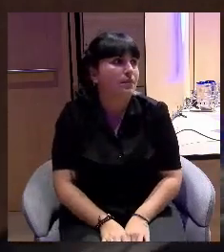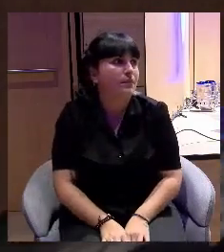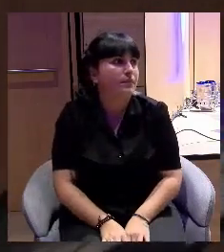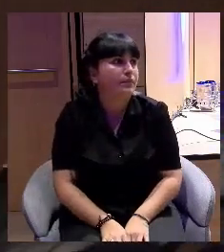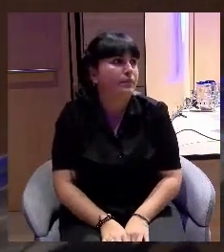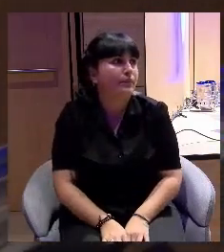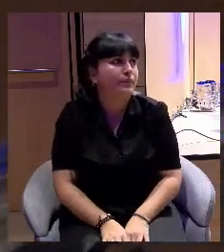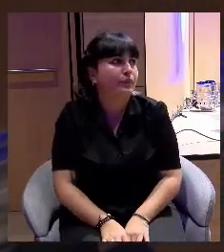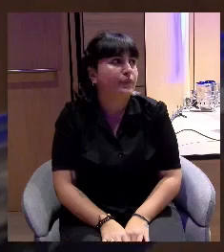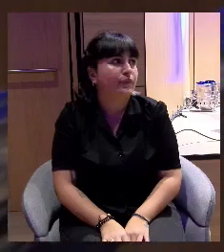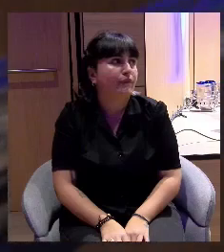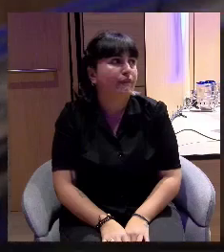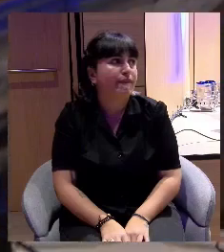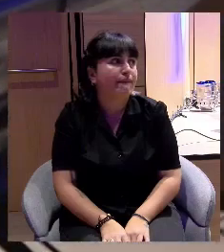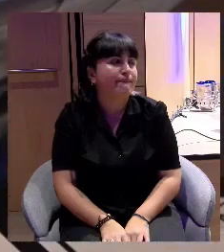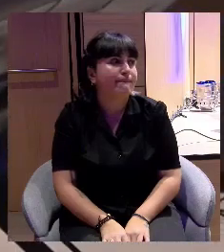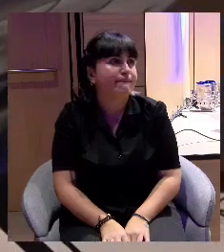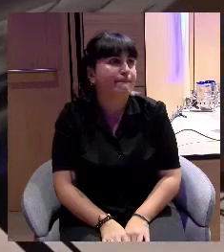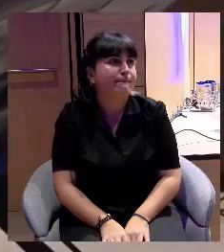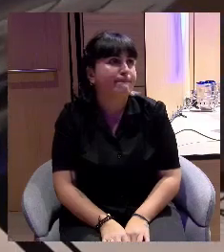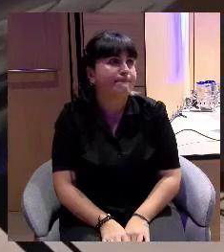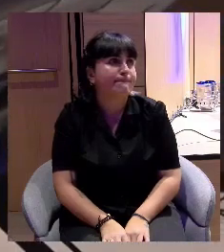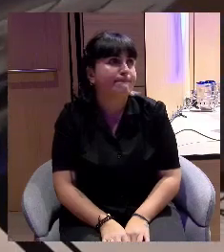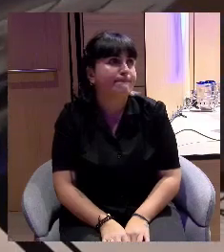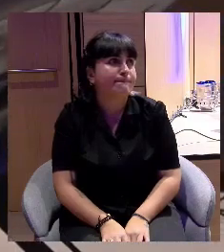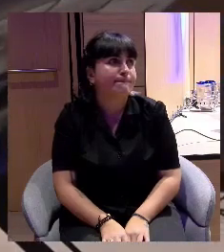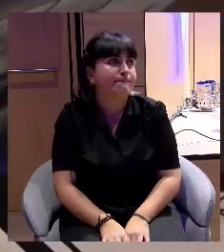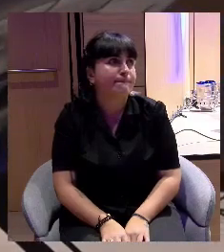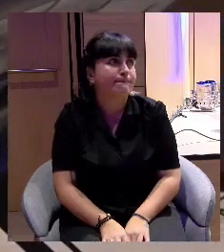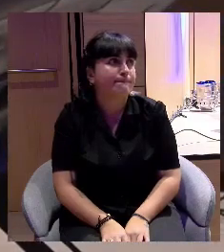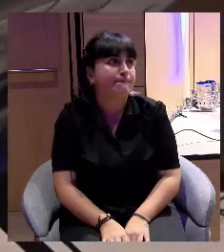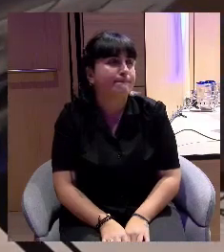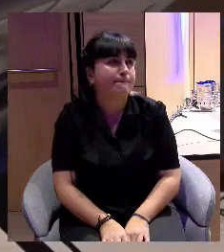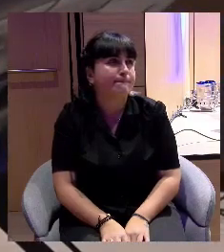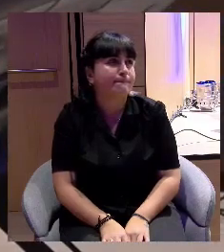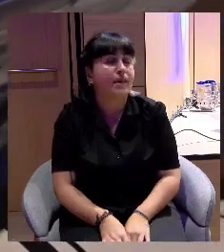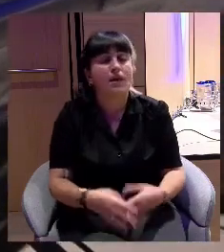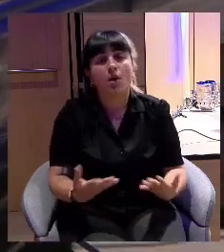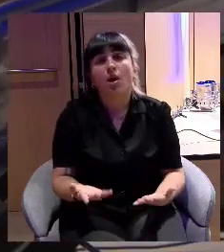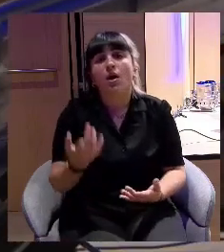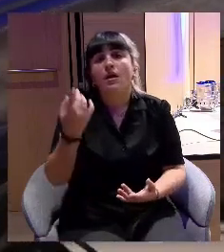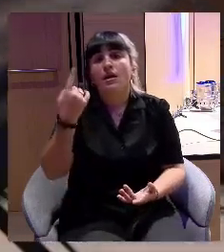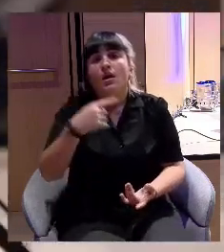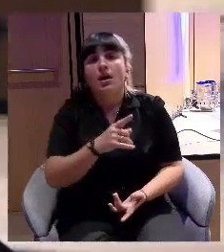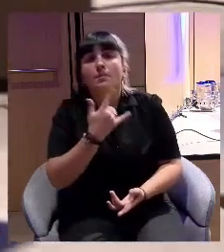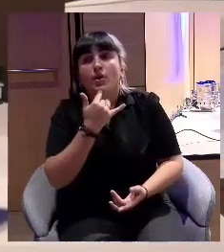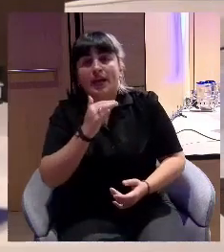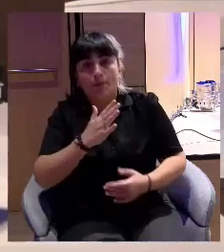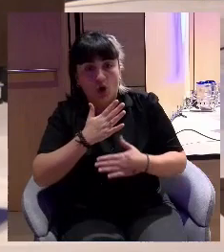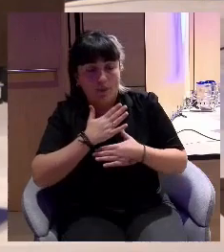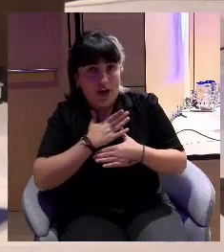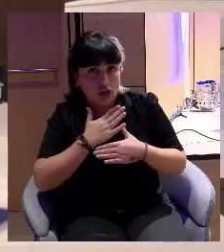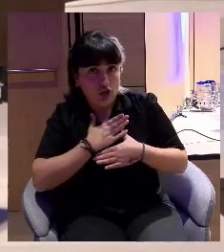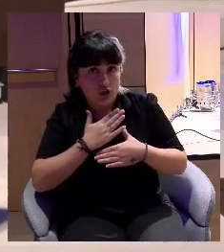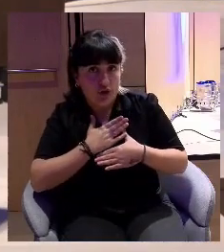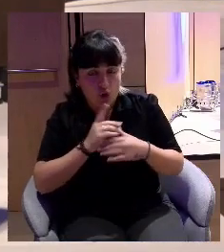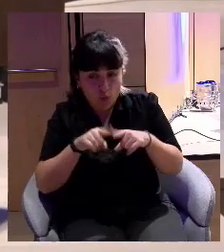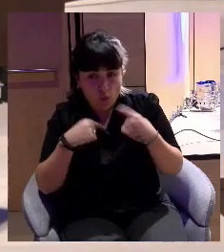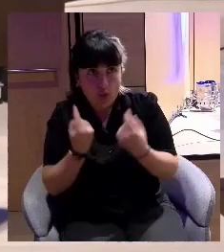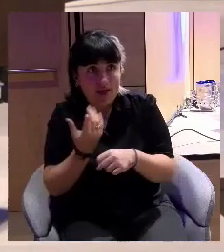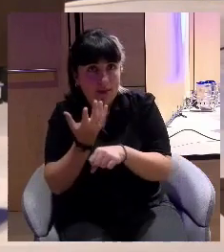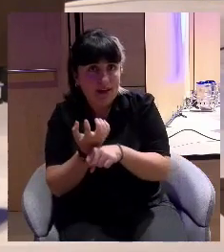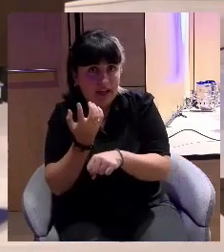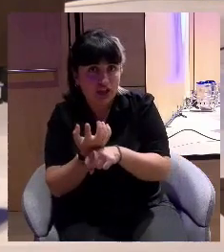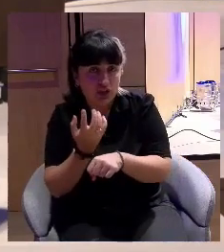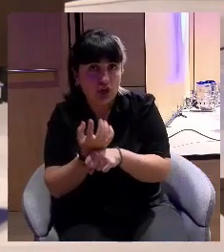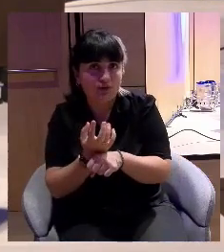Bueno, respecto a la interacción con la ciudadanía, en realidad, por ejemplo, en nuestro caso, la plataforma no busca concretamente interacción